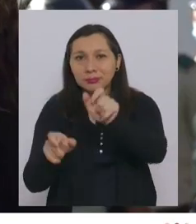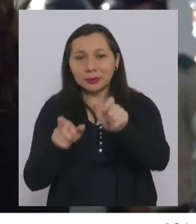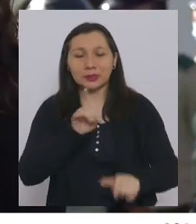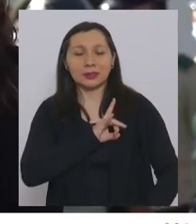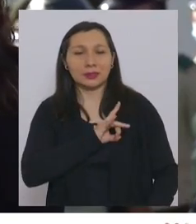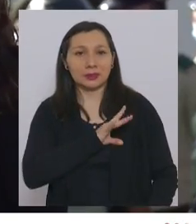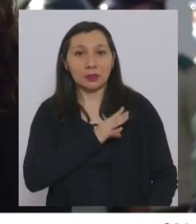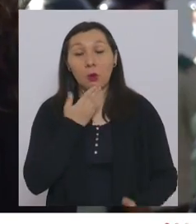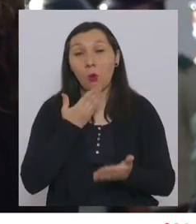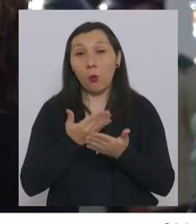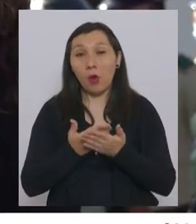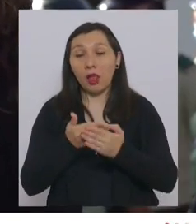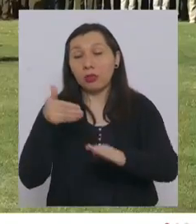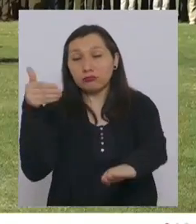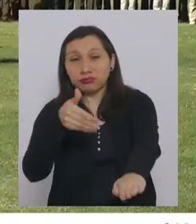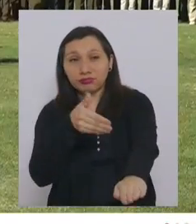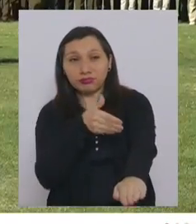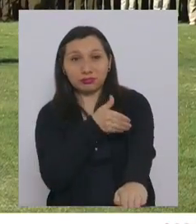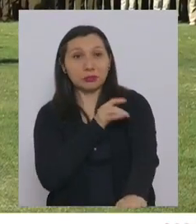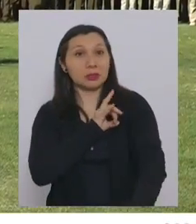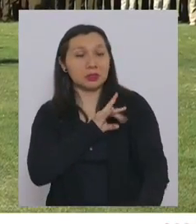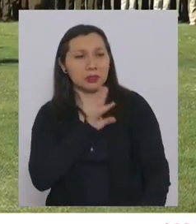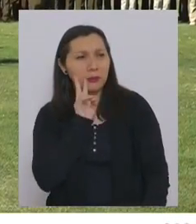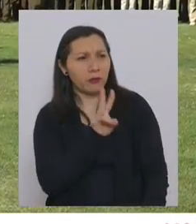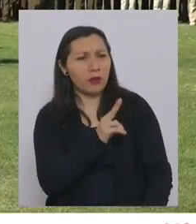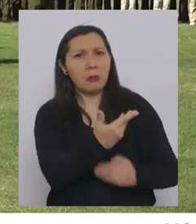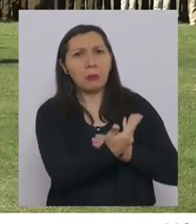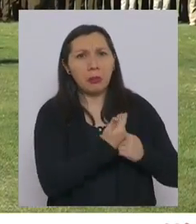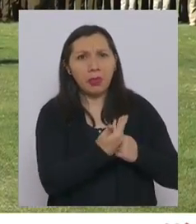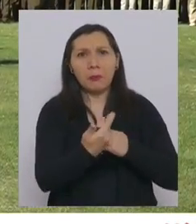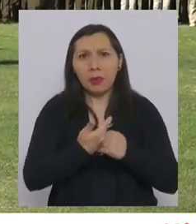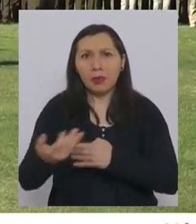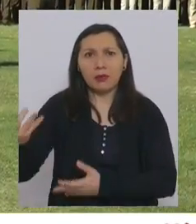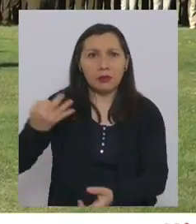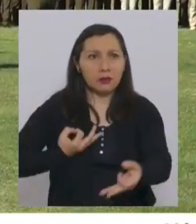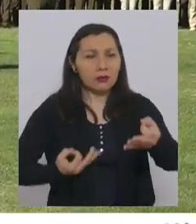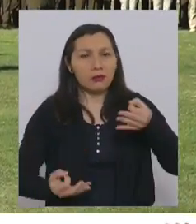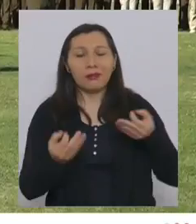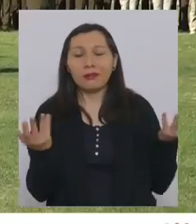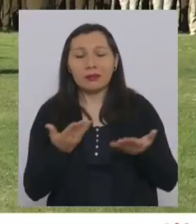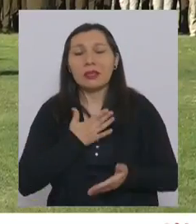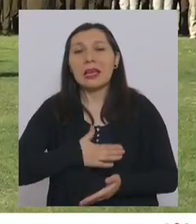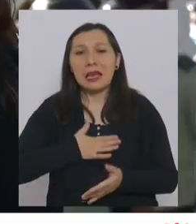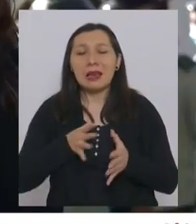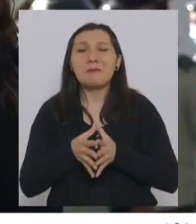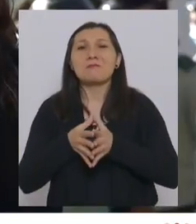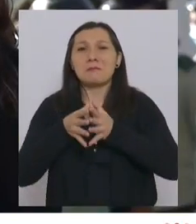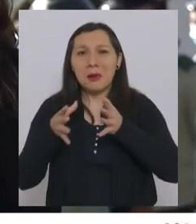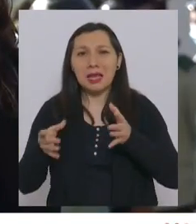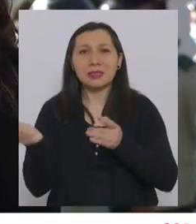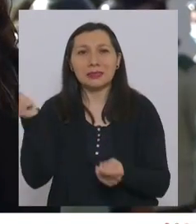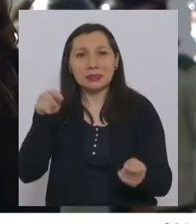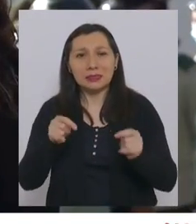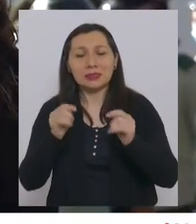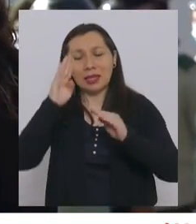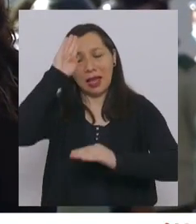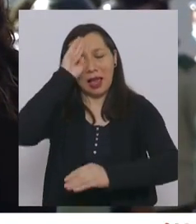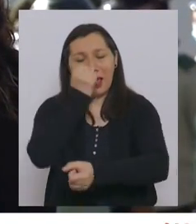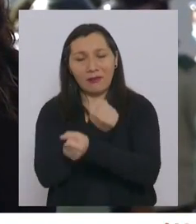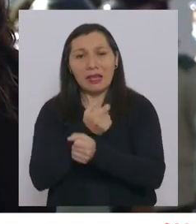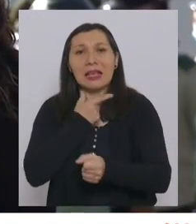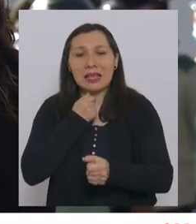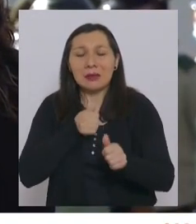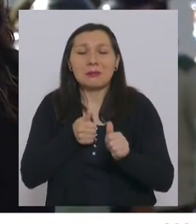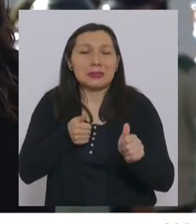eso, cuando uno recorre Chile, lo que más le piden es que quieren tener más carabineros y los quieren tener más